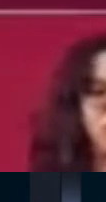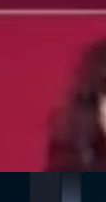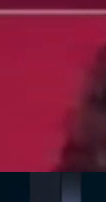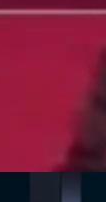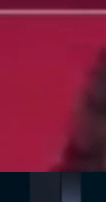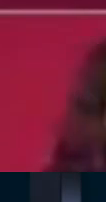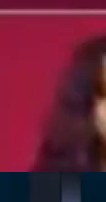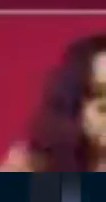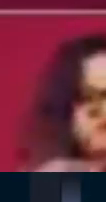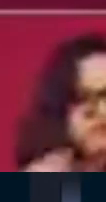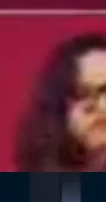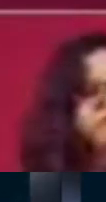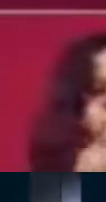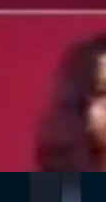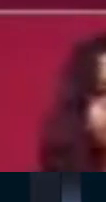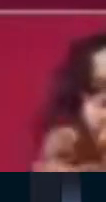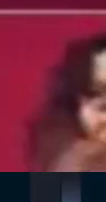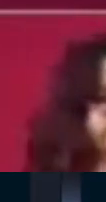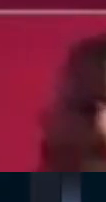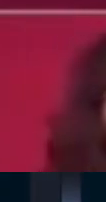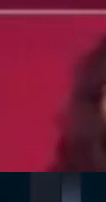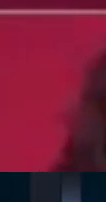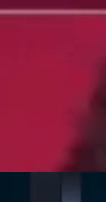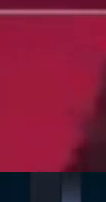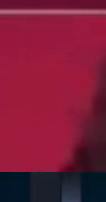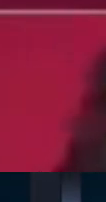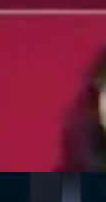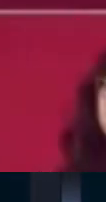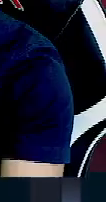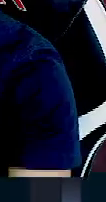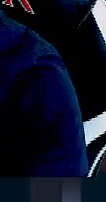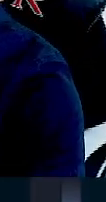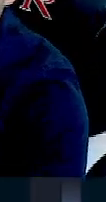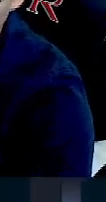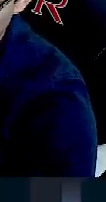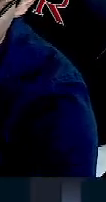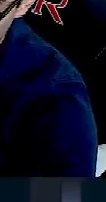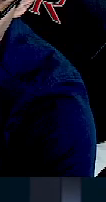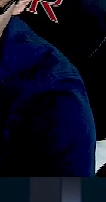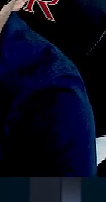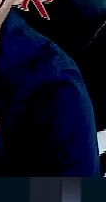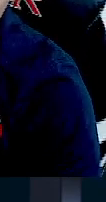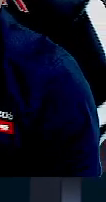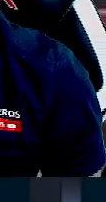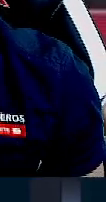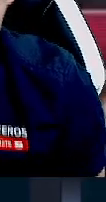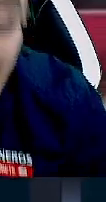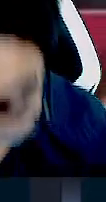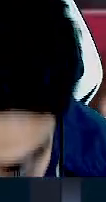pues se van a quedar todo el tiempo frotándose las manos.